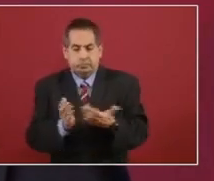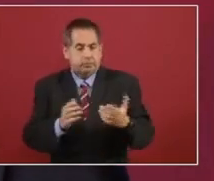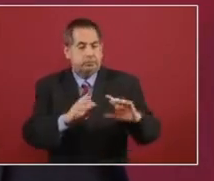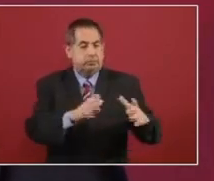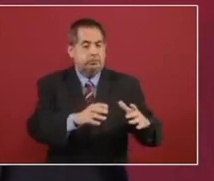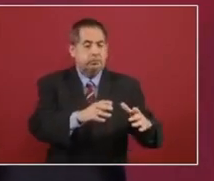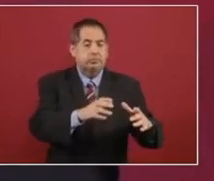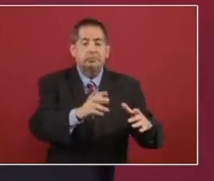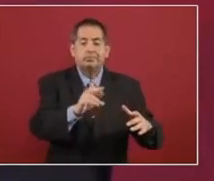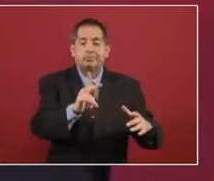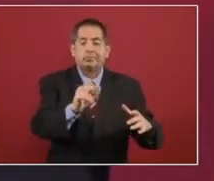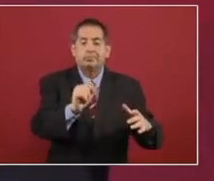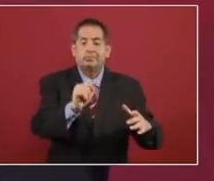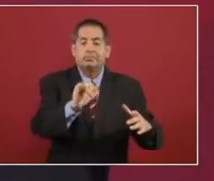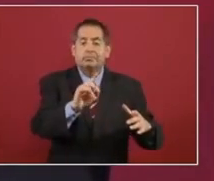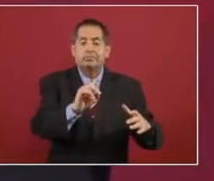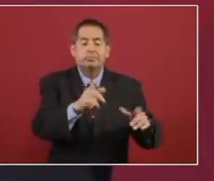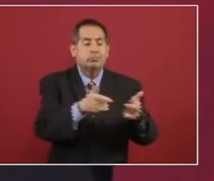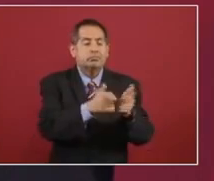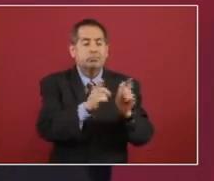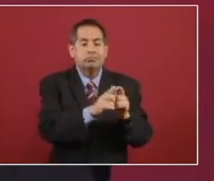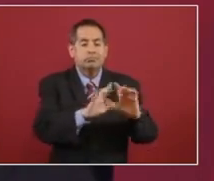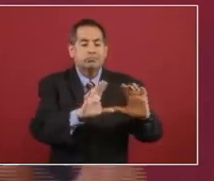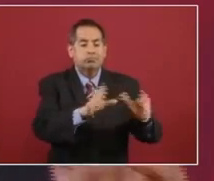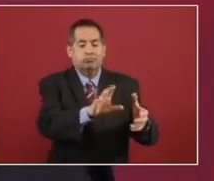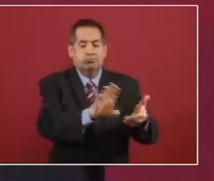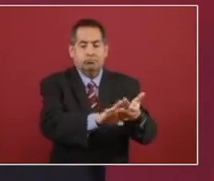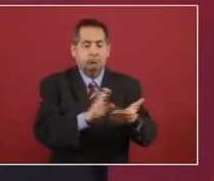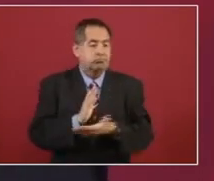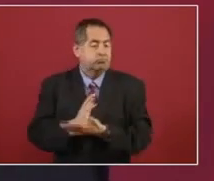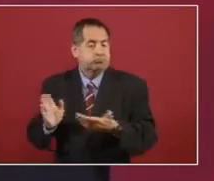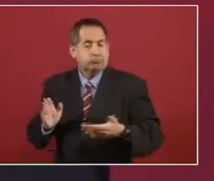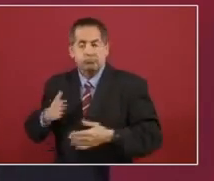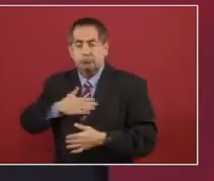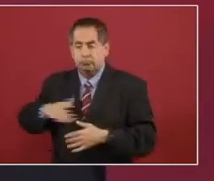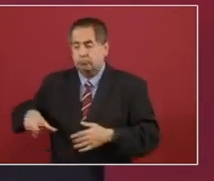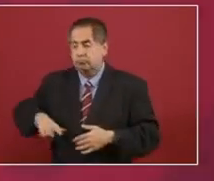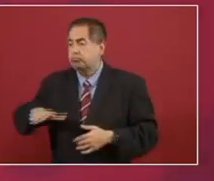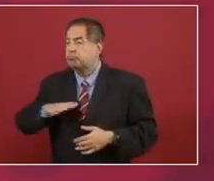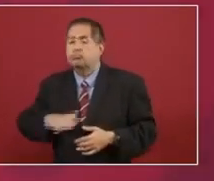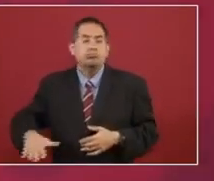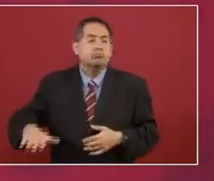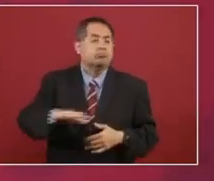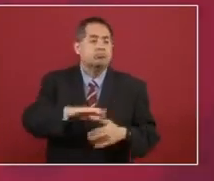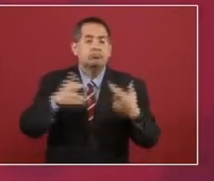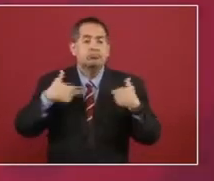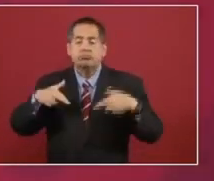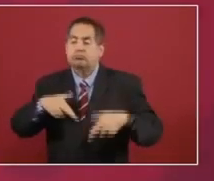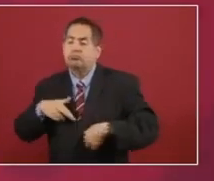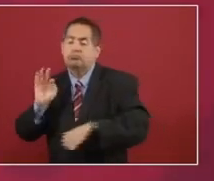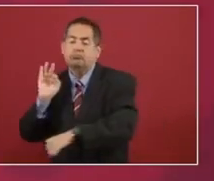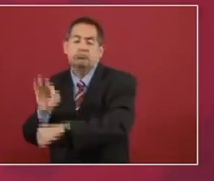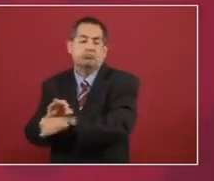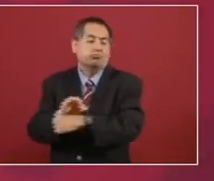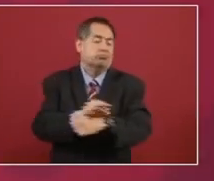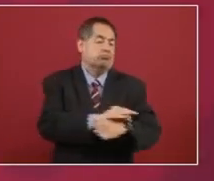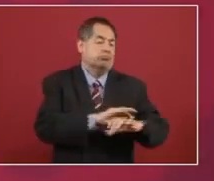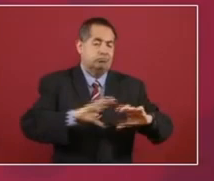Partido es, como su nombre lo indica, una parte, gobierno es todo. Yo represento a todos los